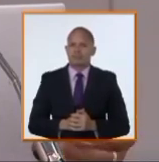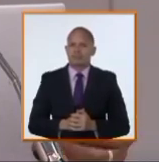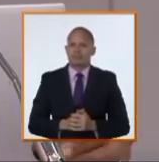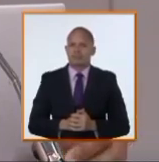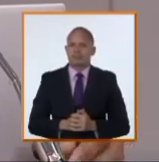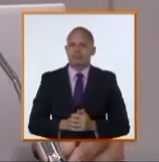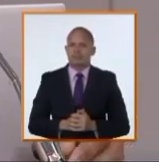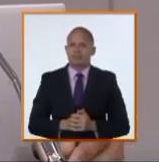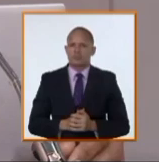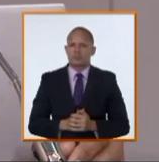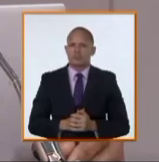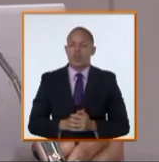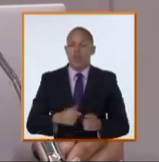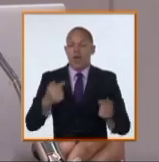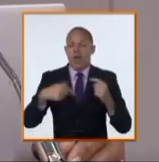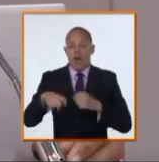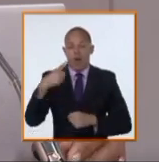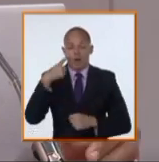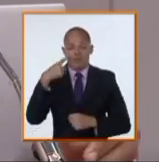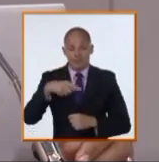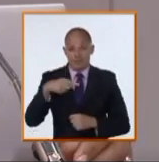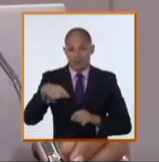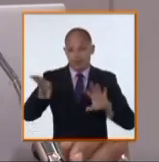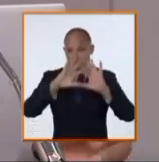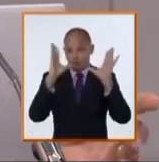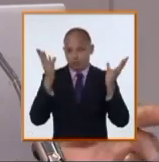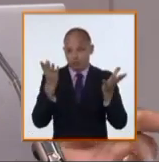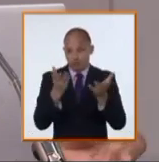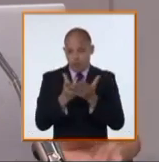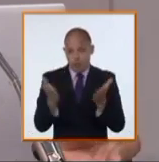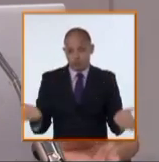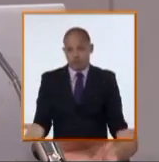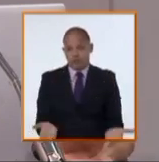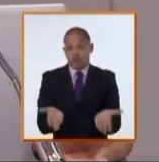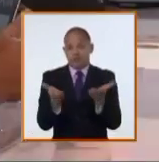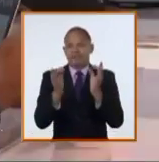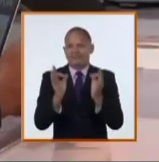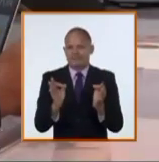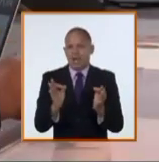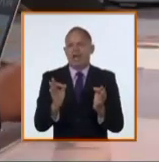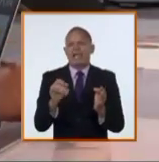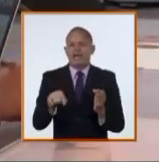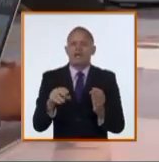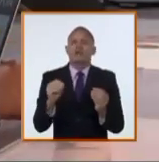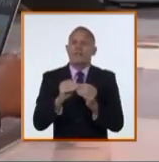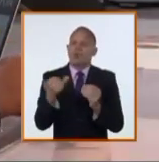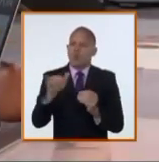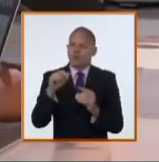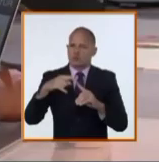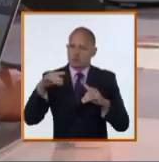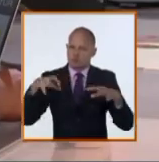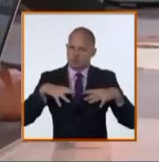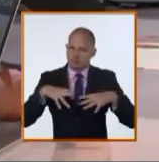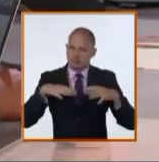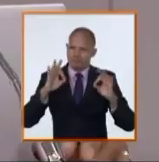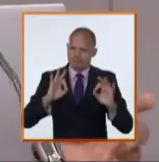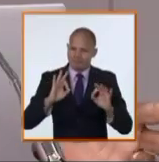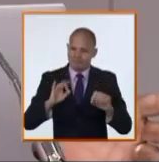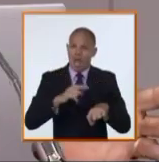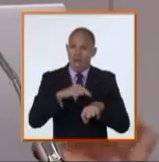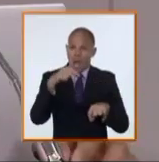la forma de consumir y de gestionar los productos de estilos turísticos en la actualidad